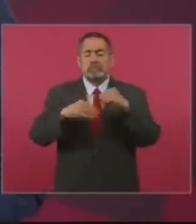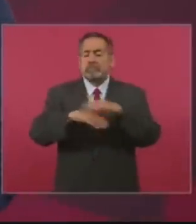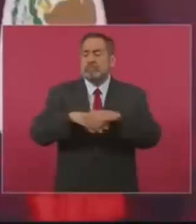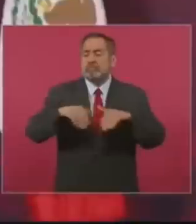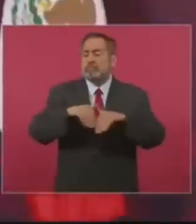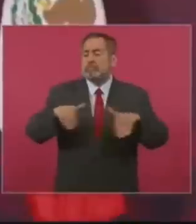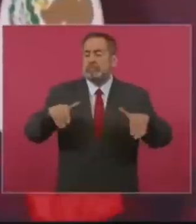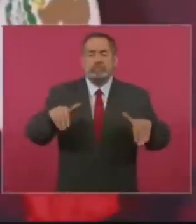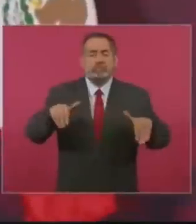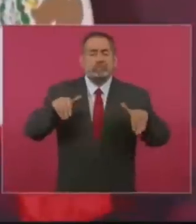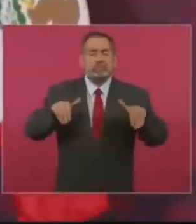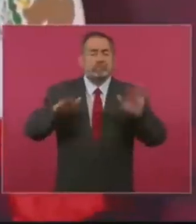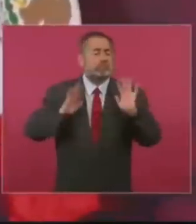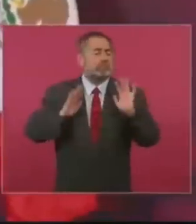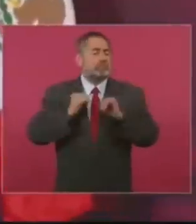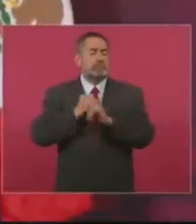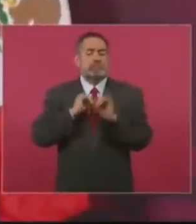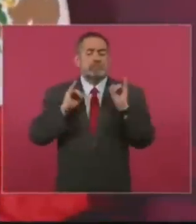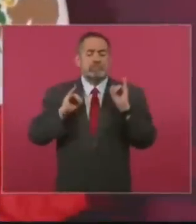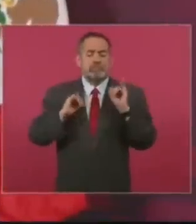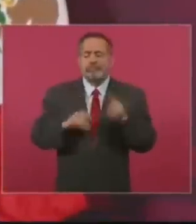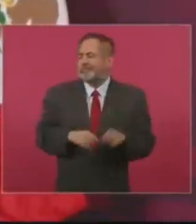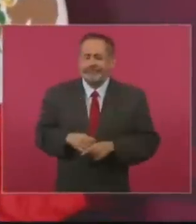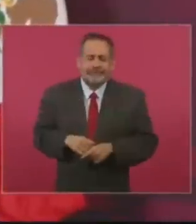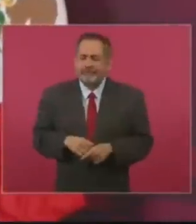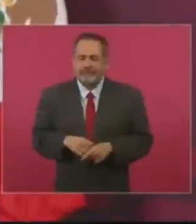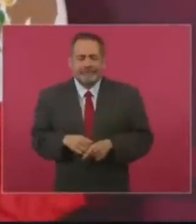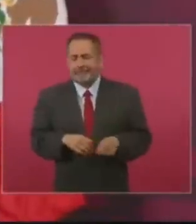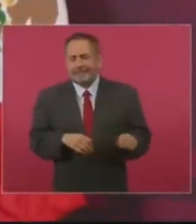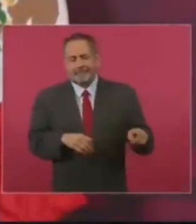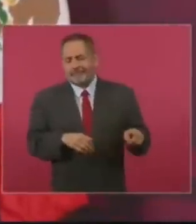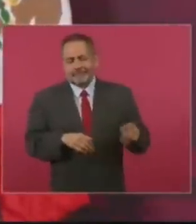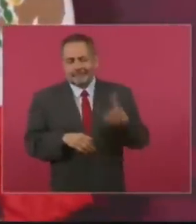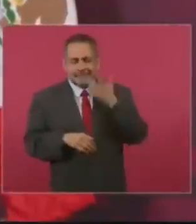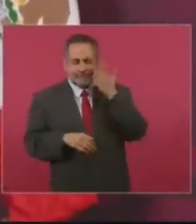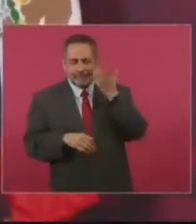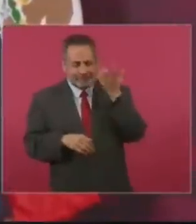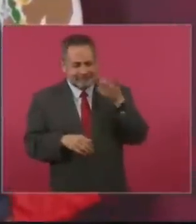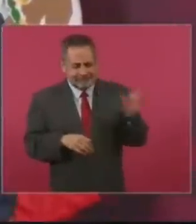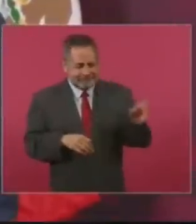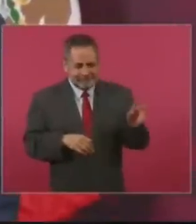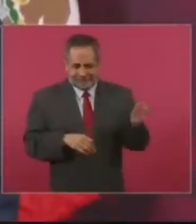que no se quieran posicionar como que son independientes no